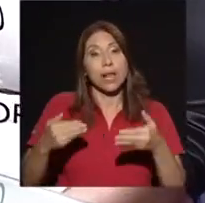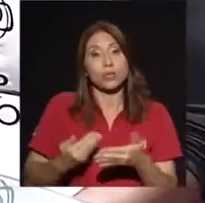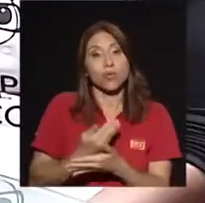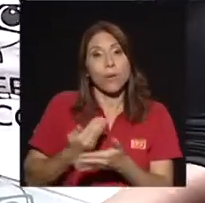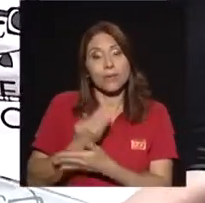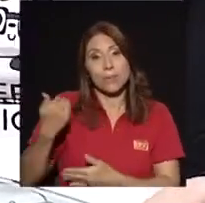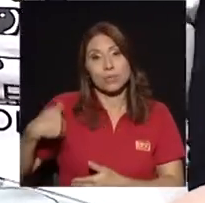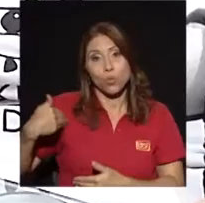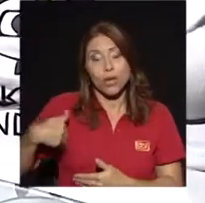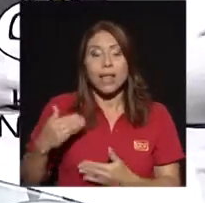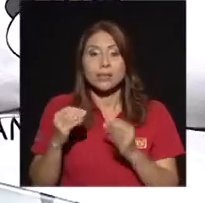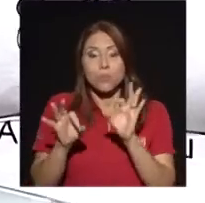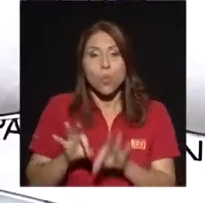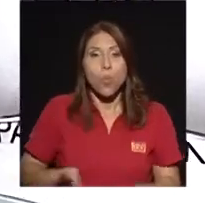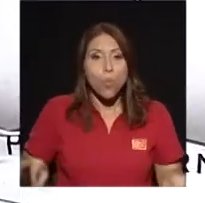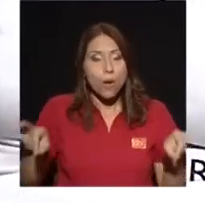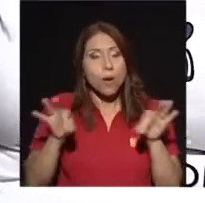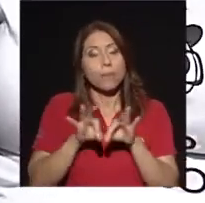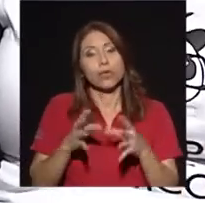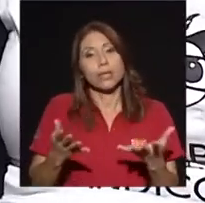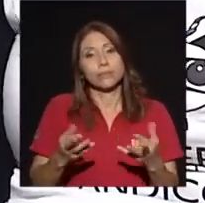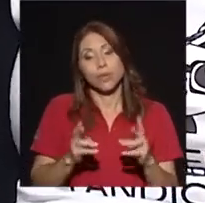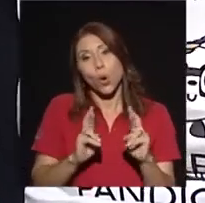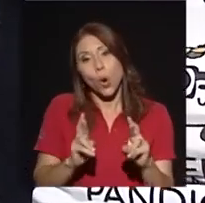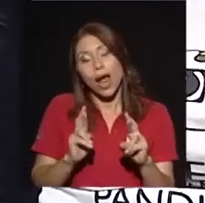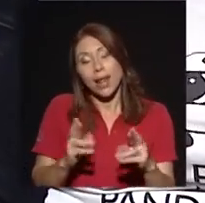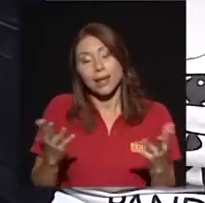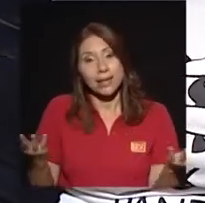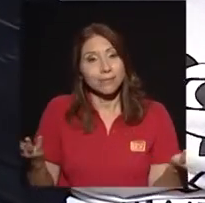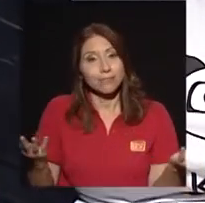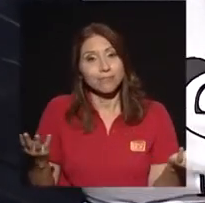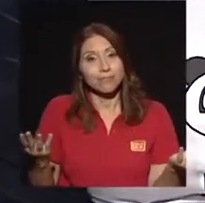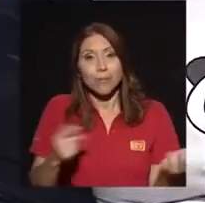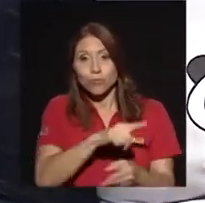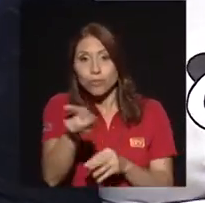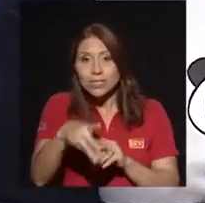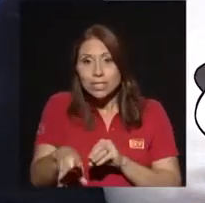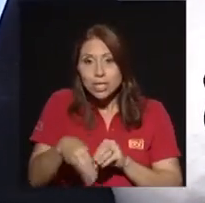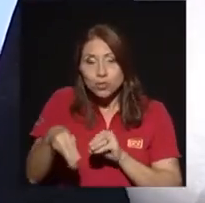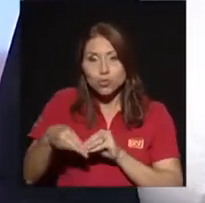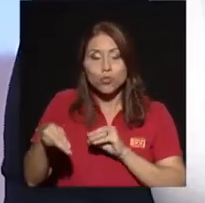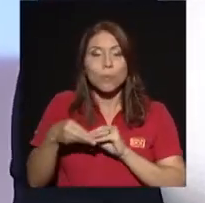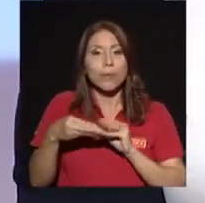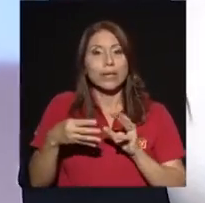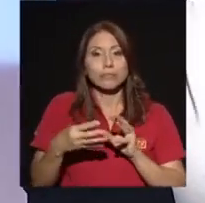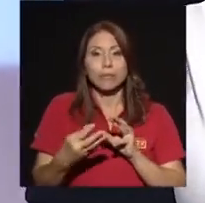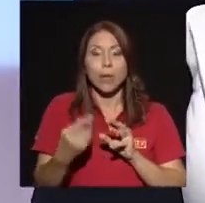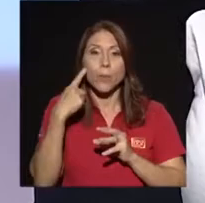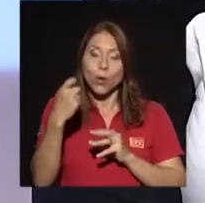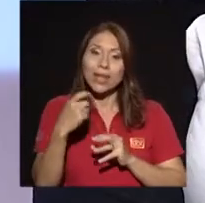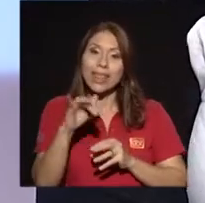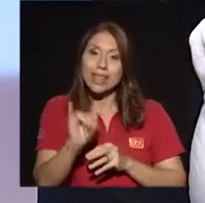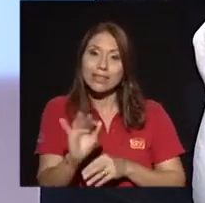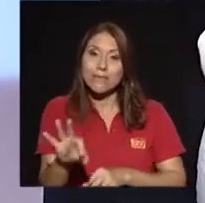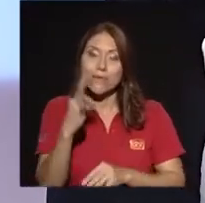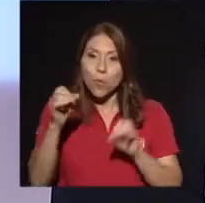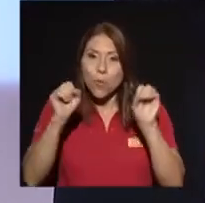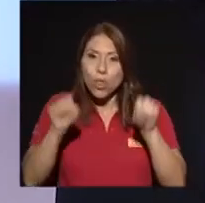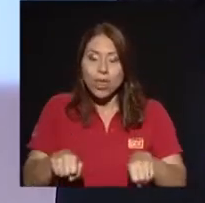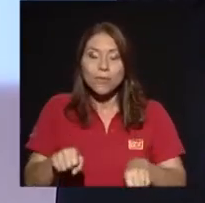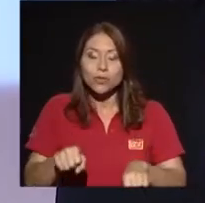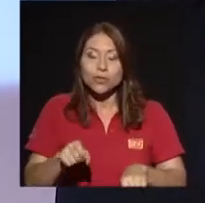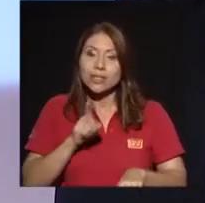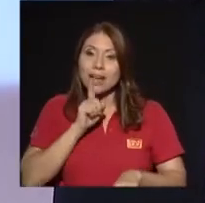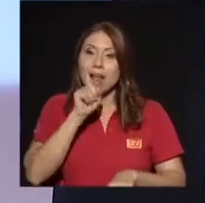súper importante abordarlo y que ojalá que se sumen a estos esfuerzos, porque es así como podemos ser